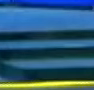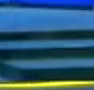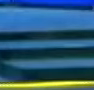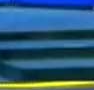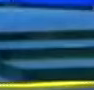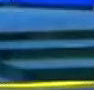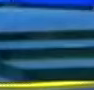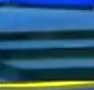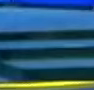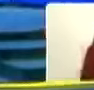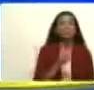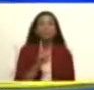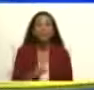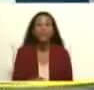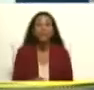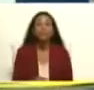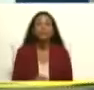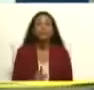Igualmente,